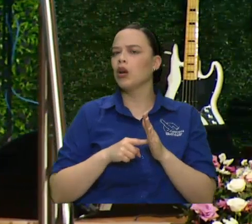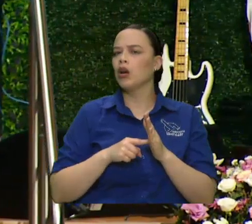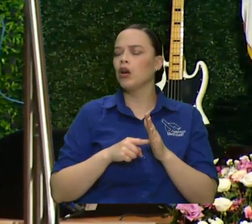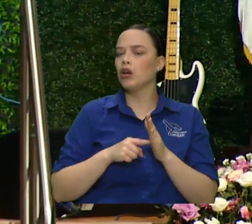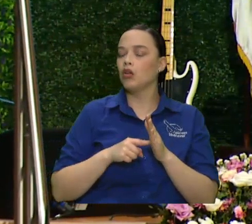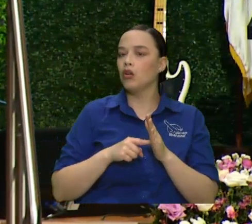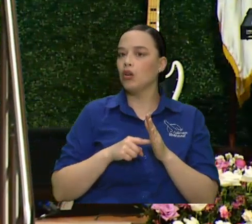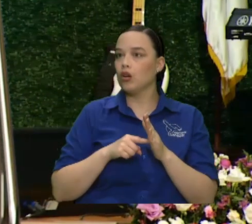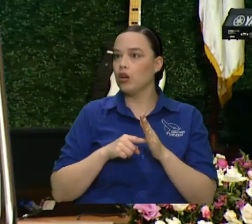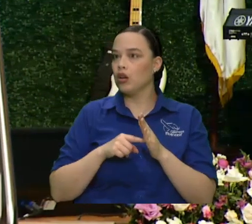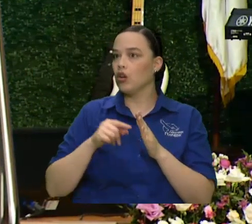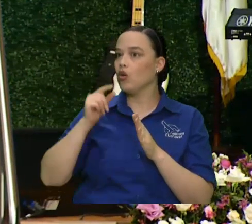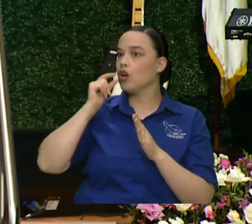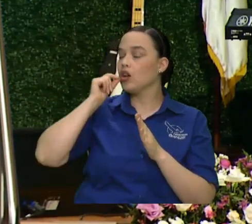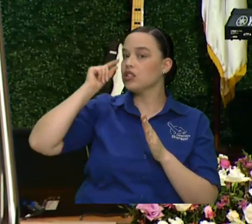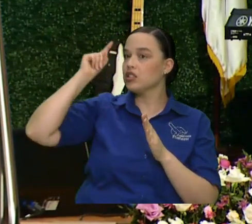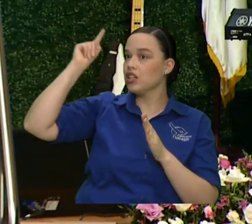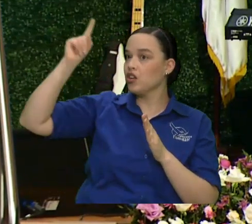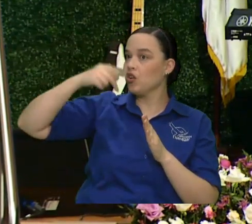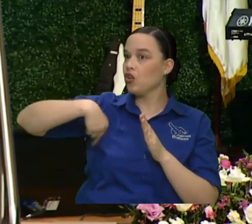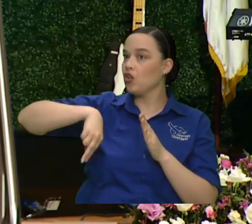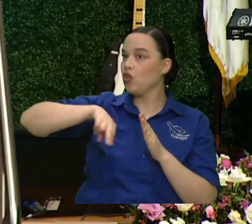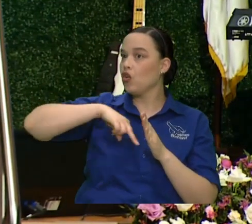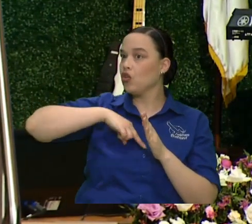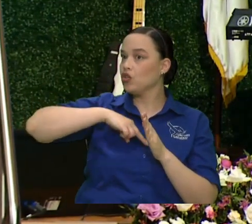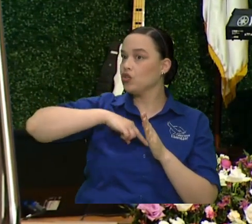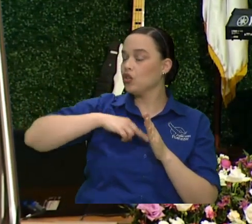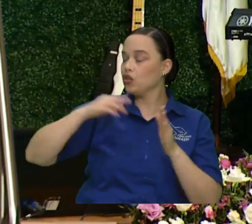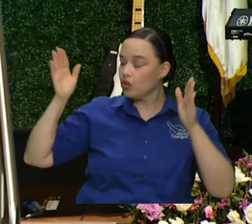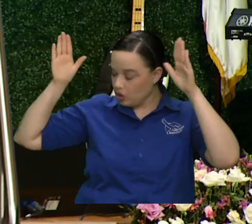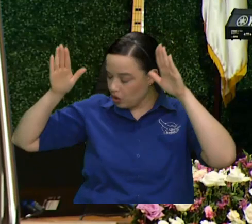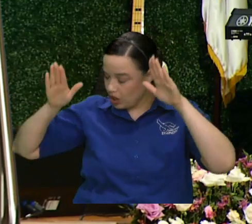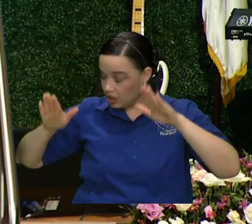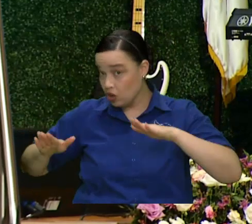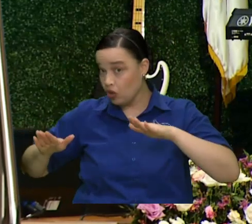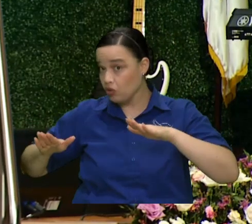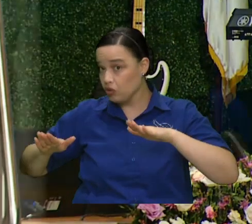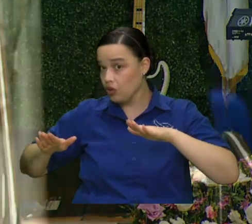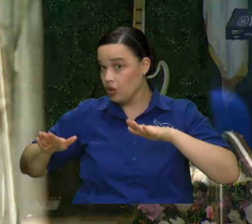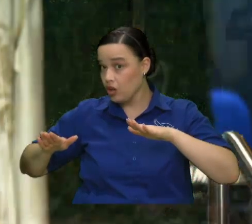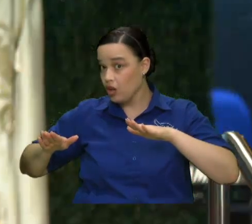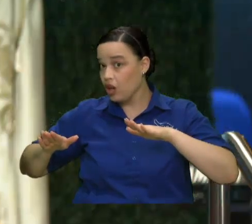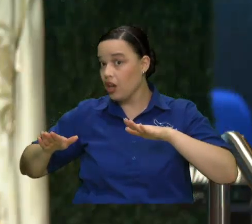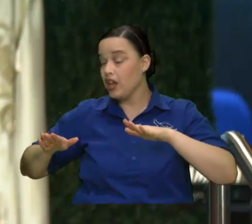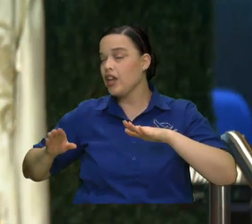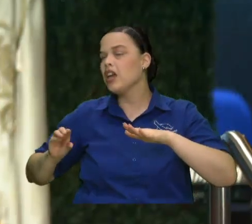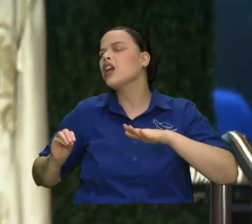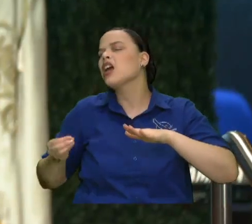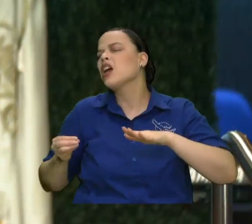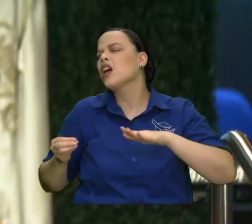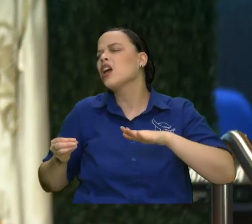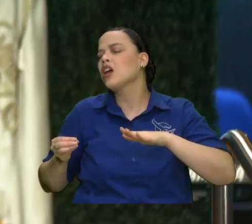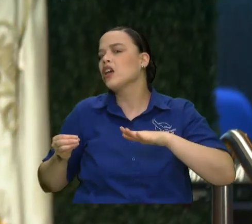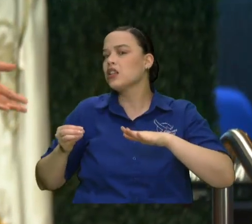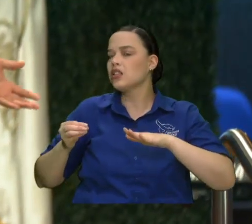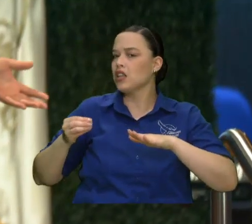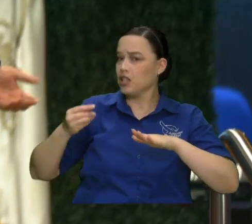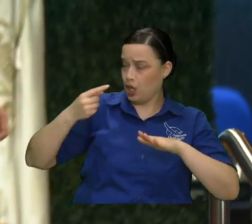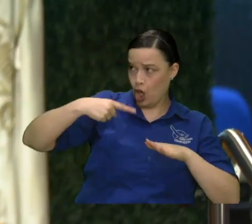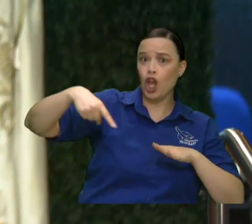delante del señor hermano no hay enemigo que nos pueda hacer frente y sabe que se tienen que ir porque no pueden no